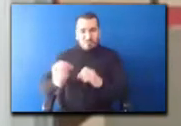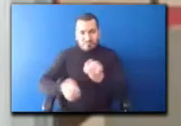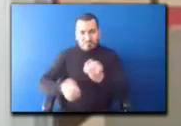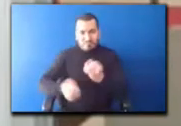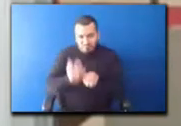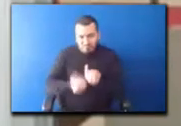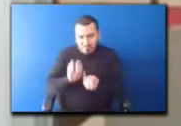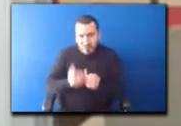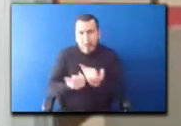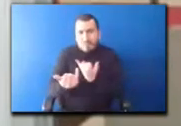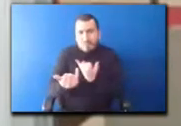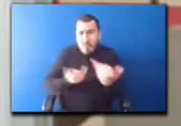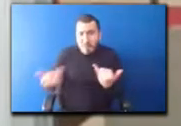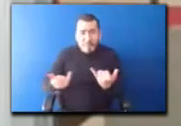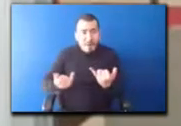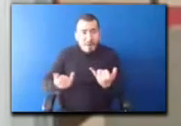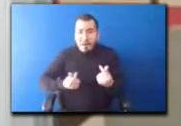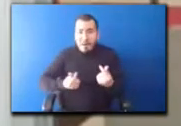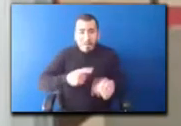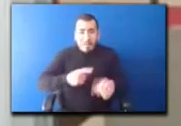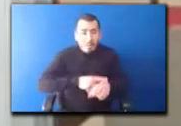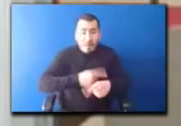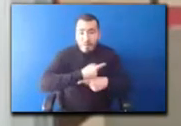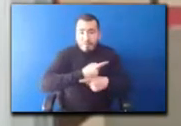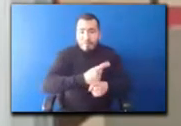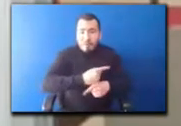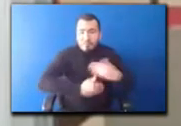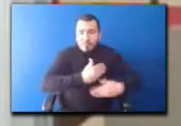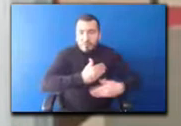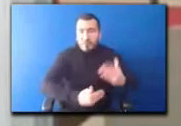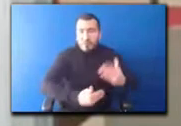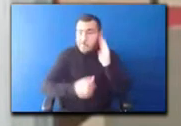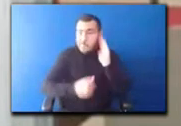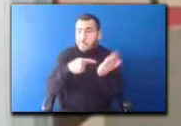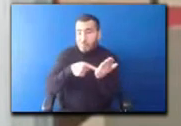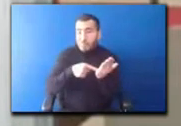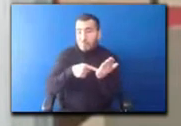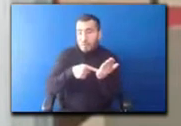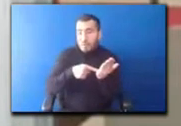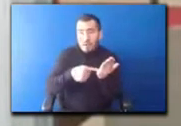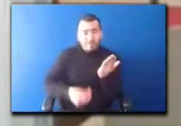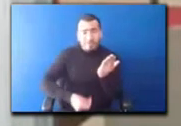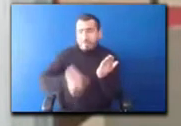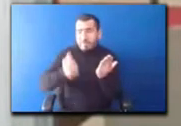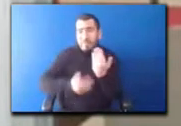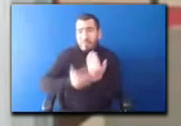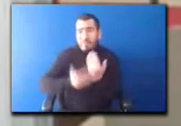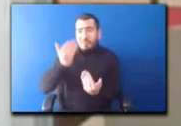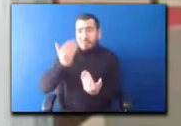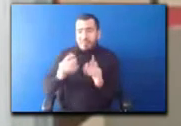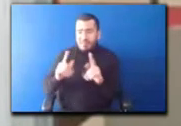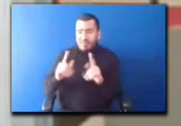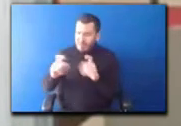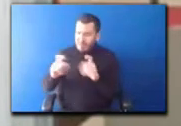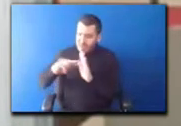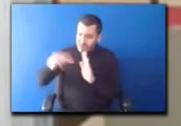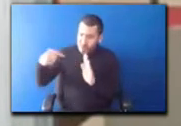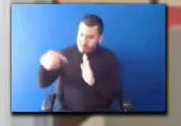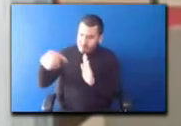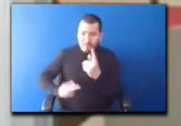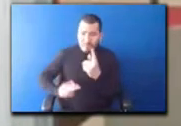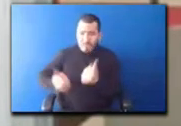hacen en la inmediatez, por medio de un celular, apalancando ese tema de tecnología y lo